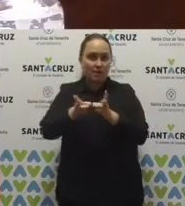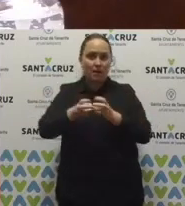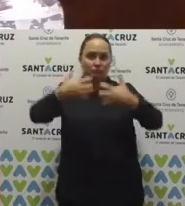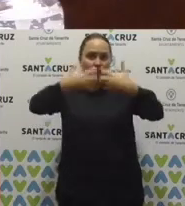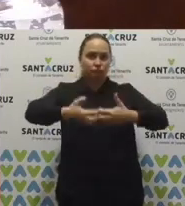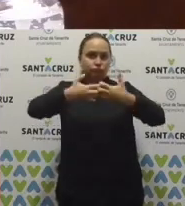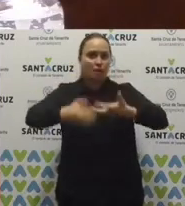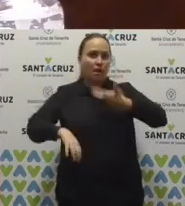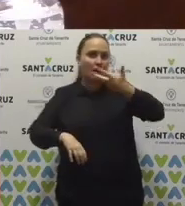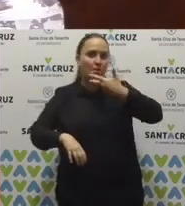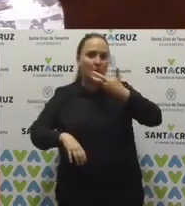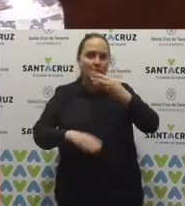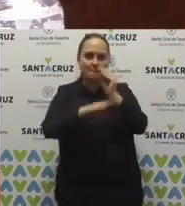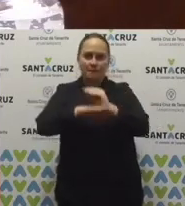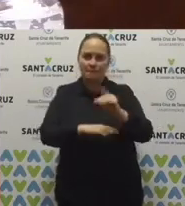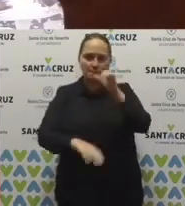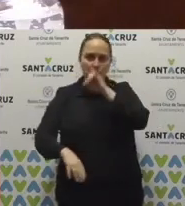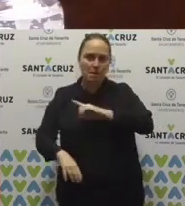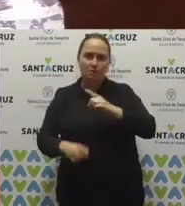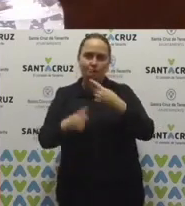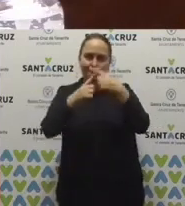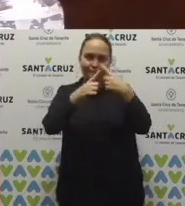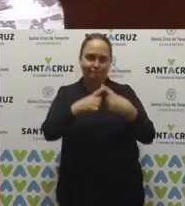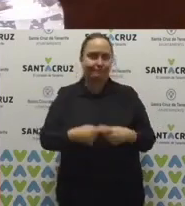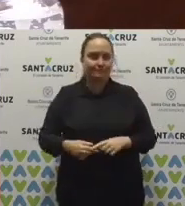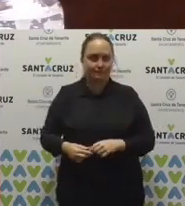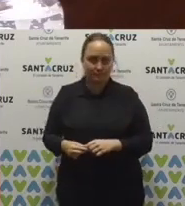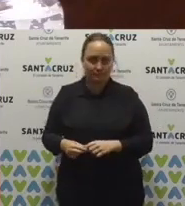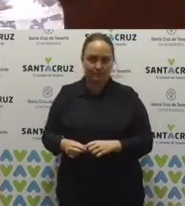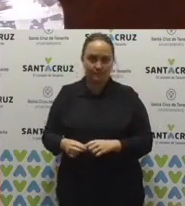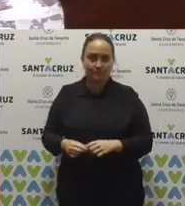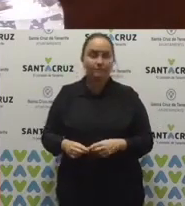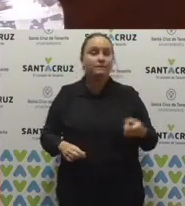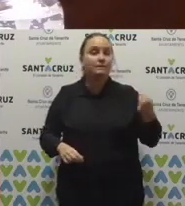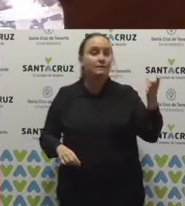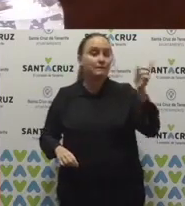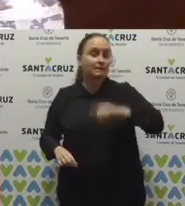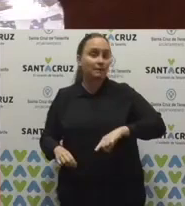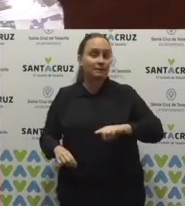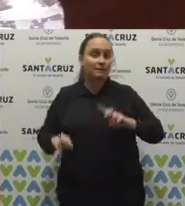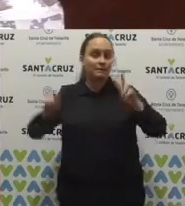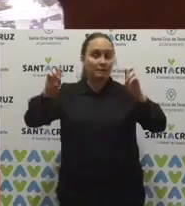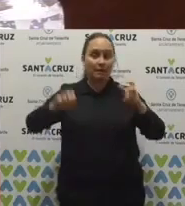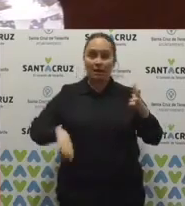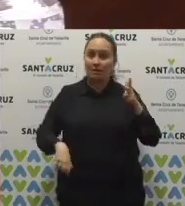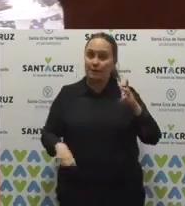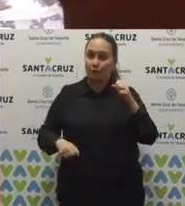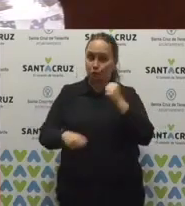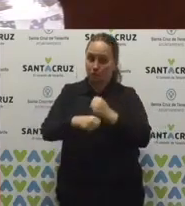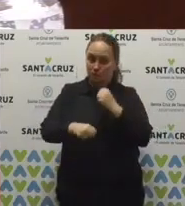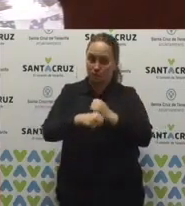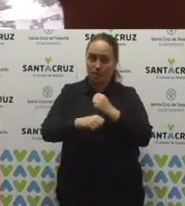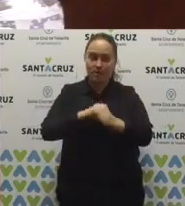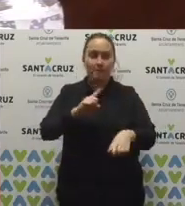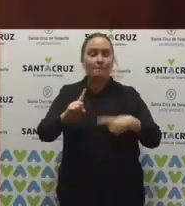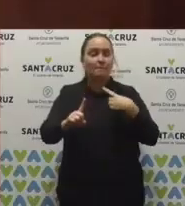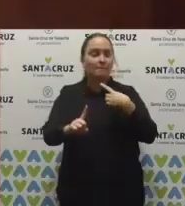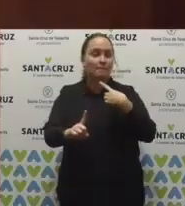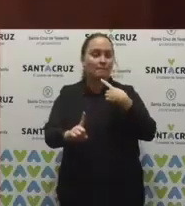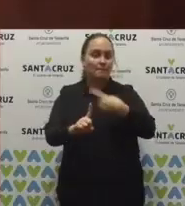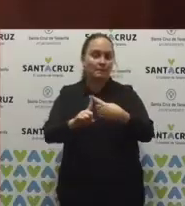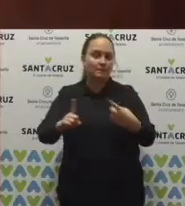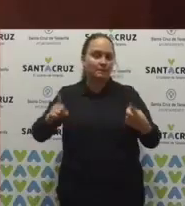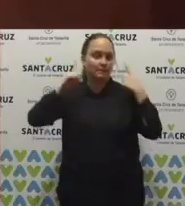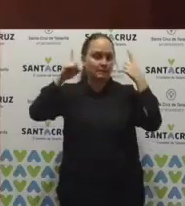creo que un tercer aspecto después de la cuestión de la garantía de los derechos laborales y de las posibilidades mejorar